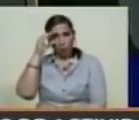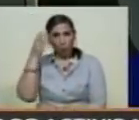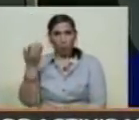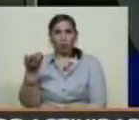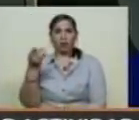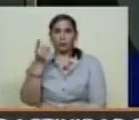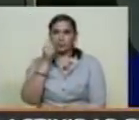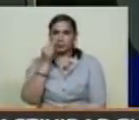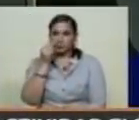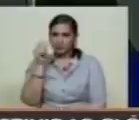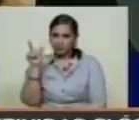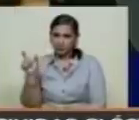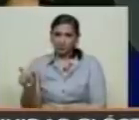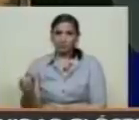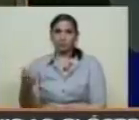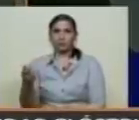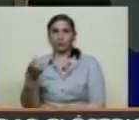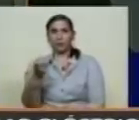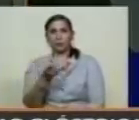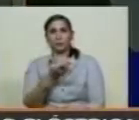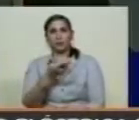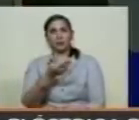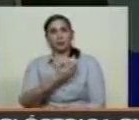estimados ministros y